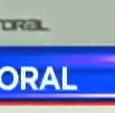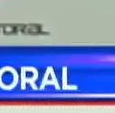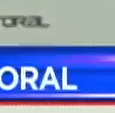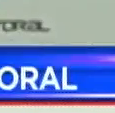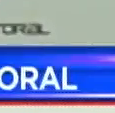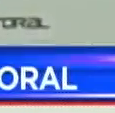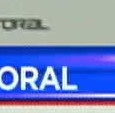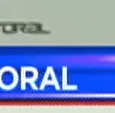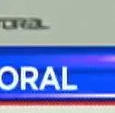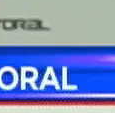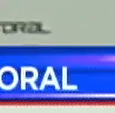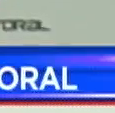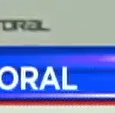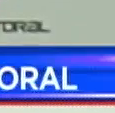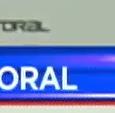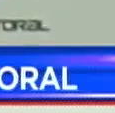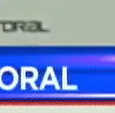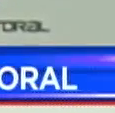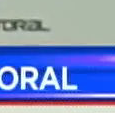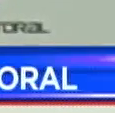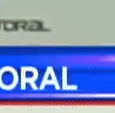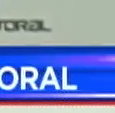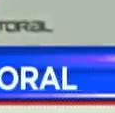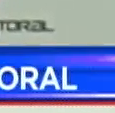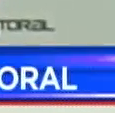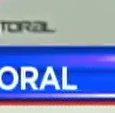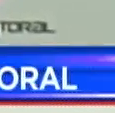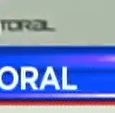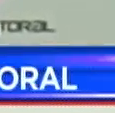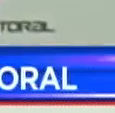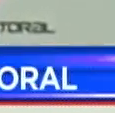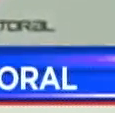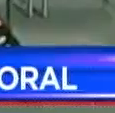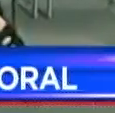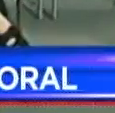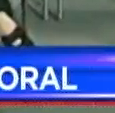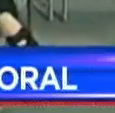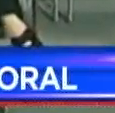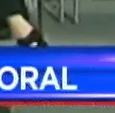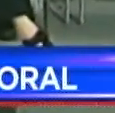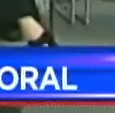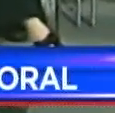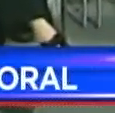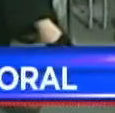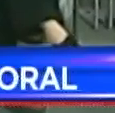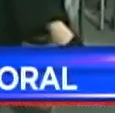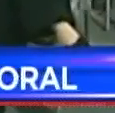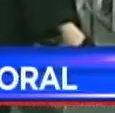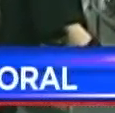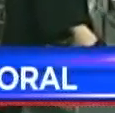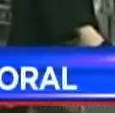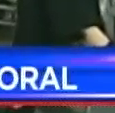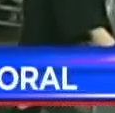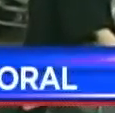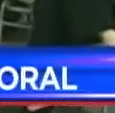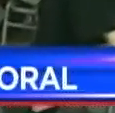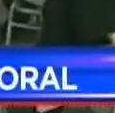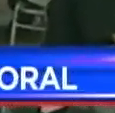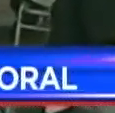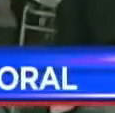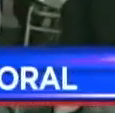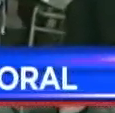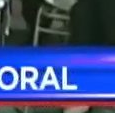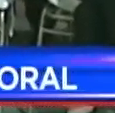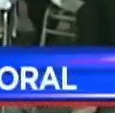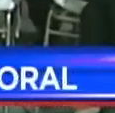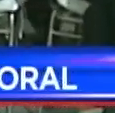los venezolanos y venezolanas, y también buenas por noches, los comunicadores sociales palabras nacionales e internacionales que nos encontramos en el Centro Internacional